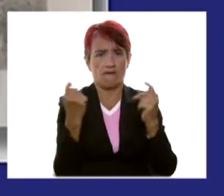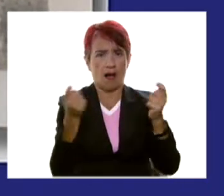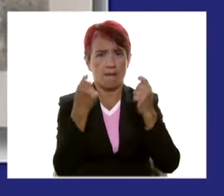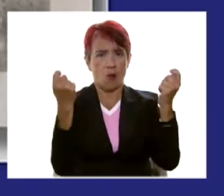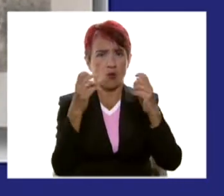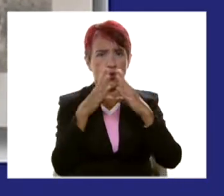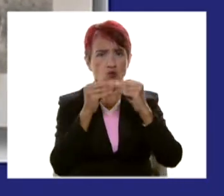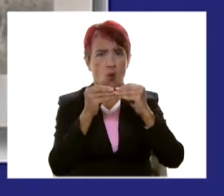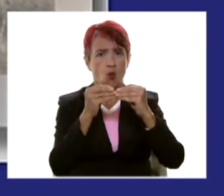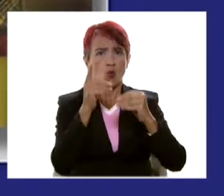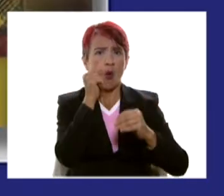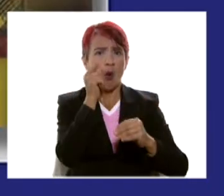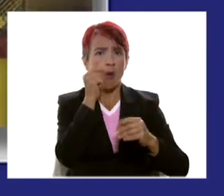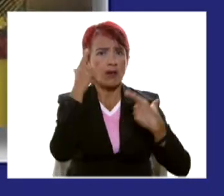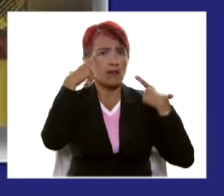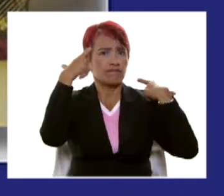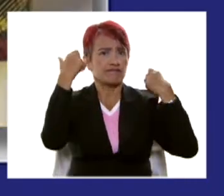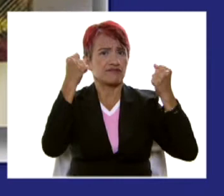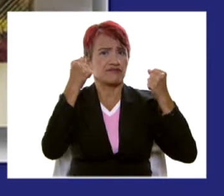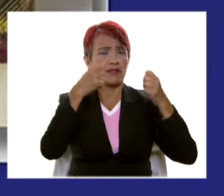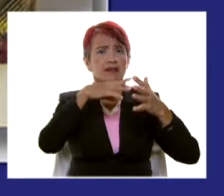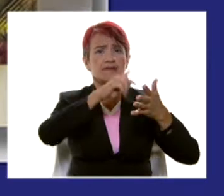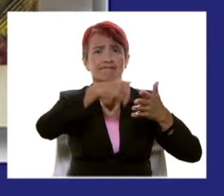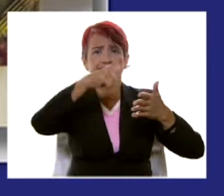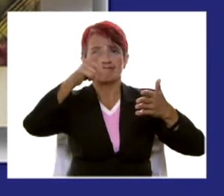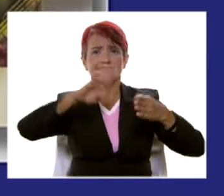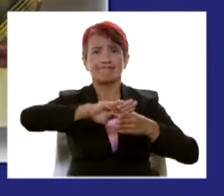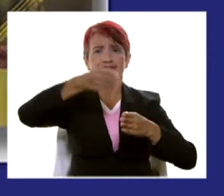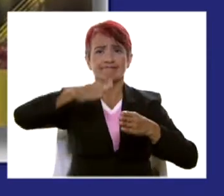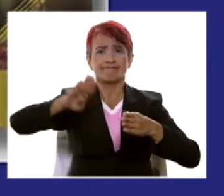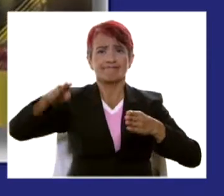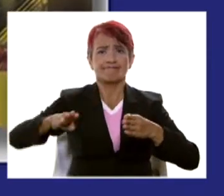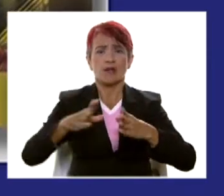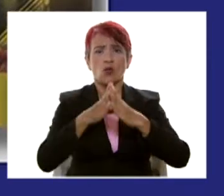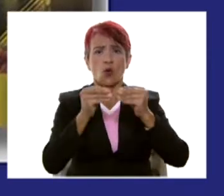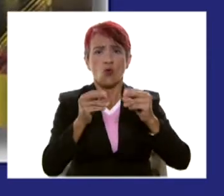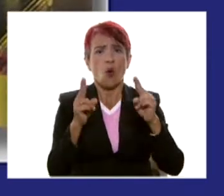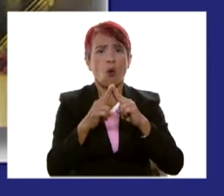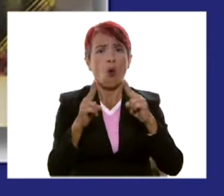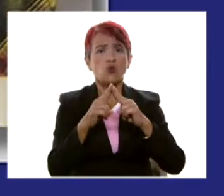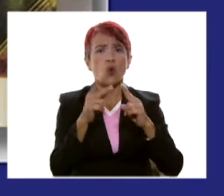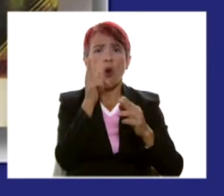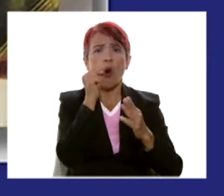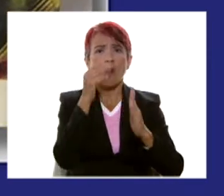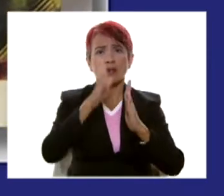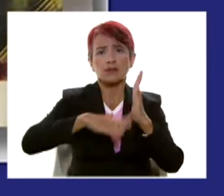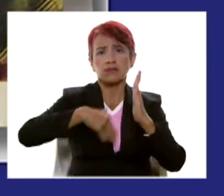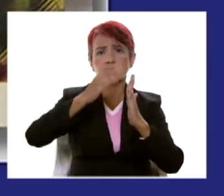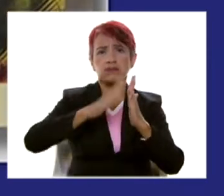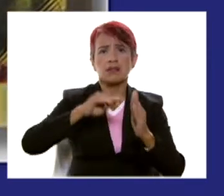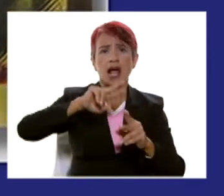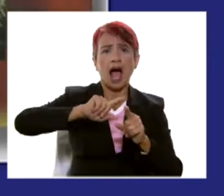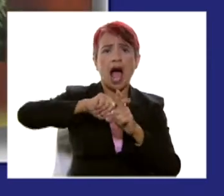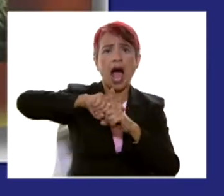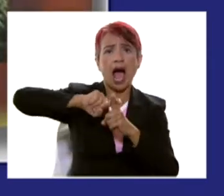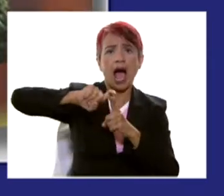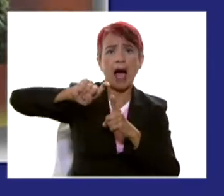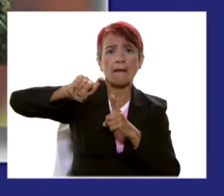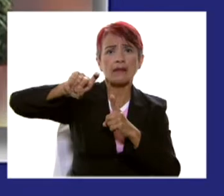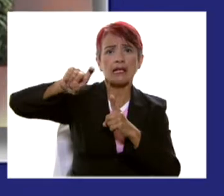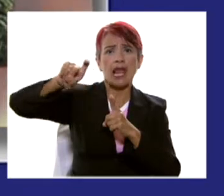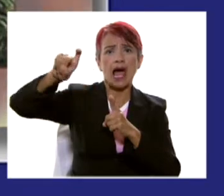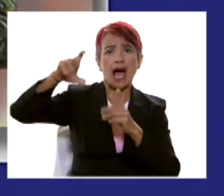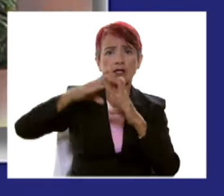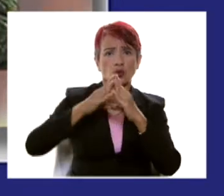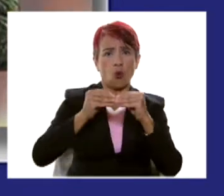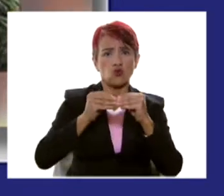de los paisajistas más destacados de Venezuela. Se le conoce como el pintor del Ávila. Dejó para la historia de la